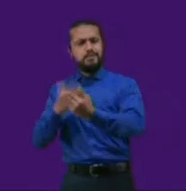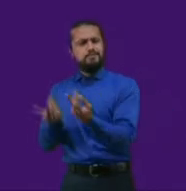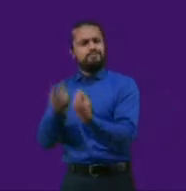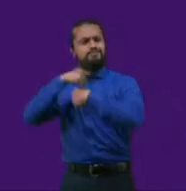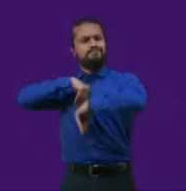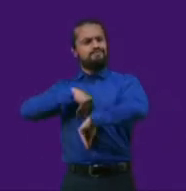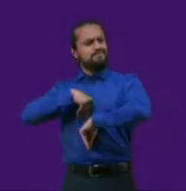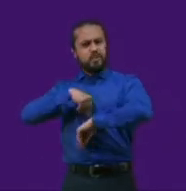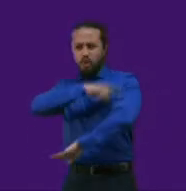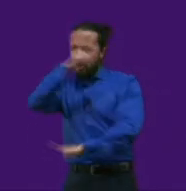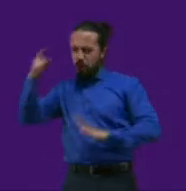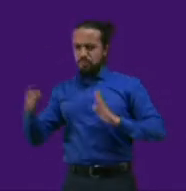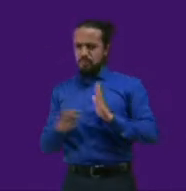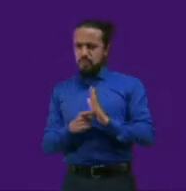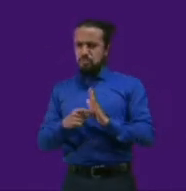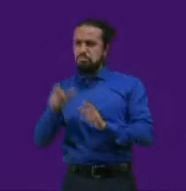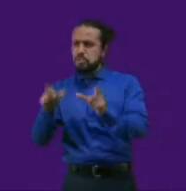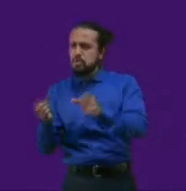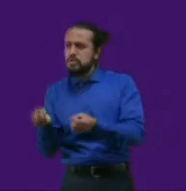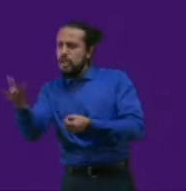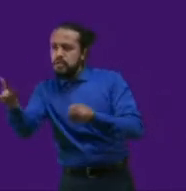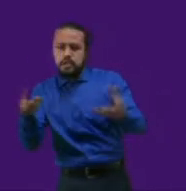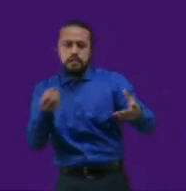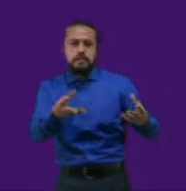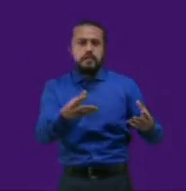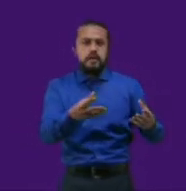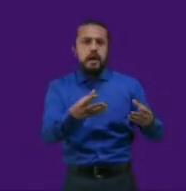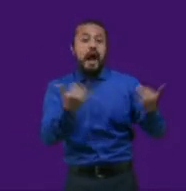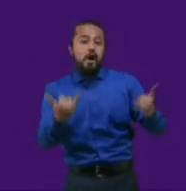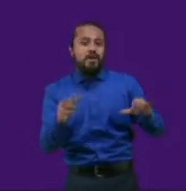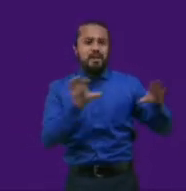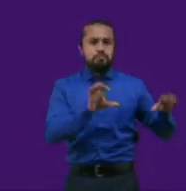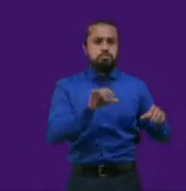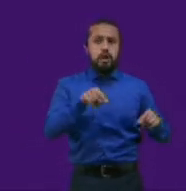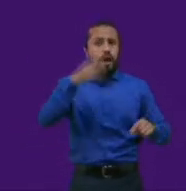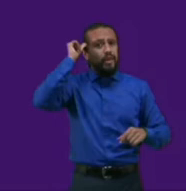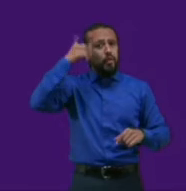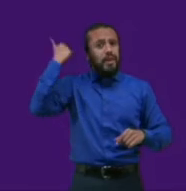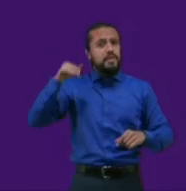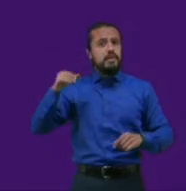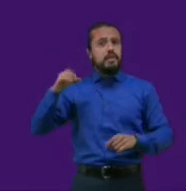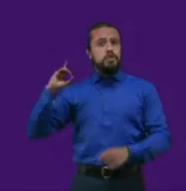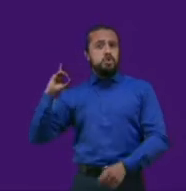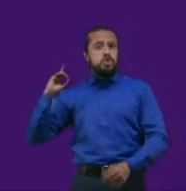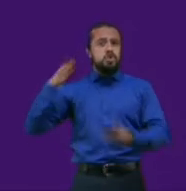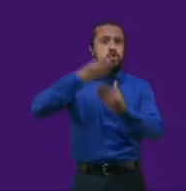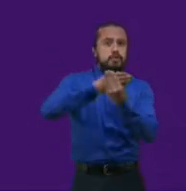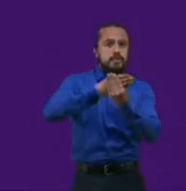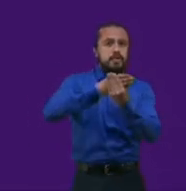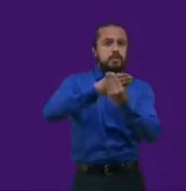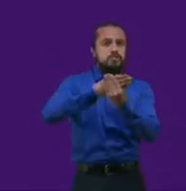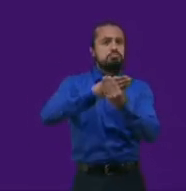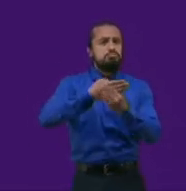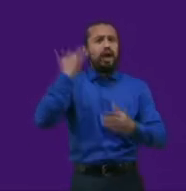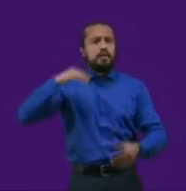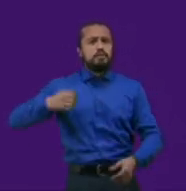mundo. En el caso de Rappi, de nuevo, los domicilios en Colombia han existido por muchos